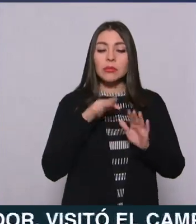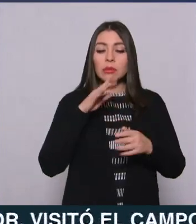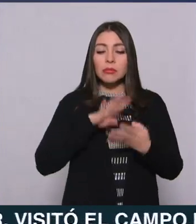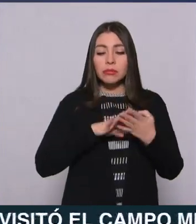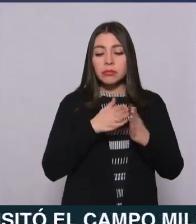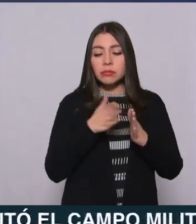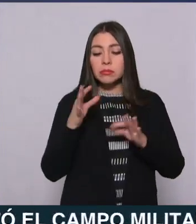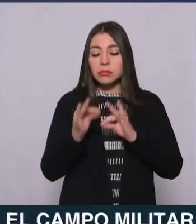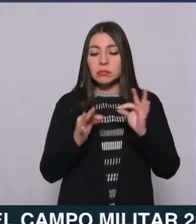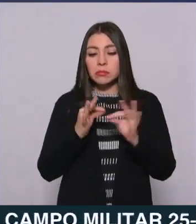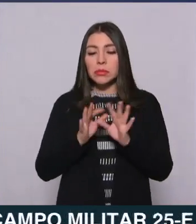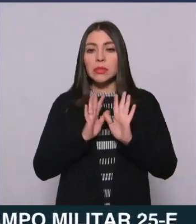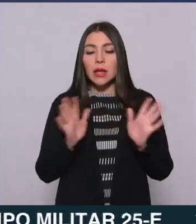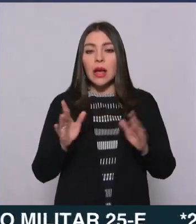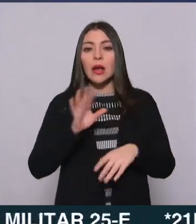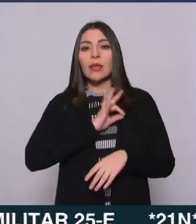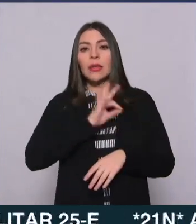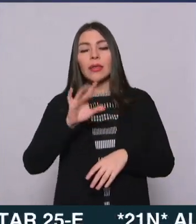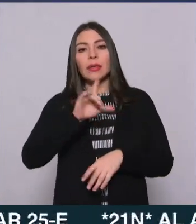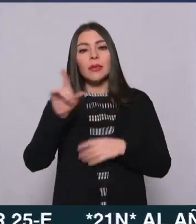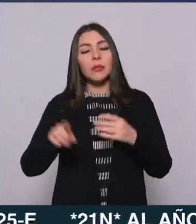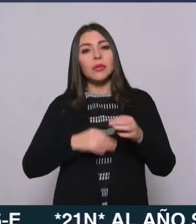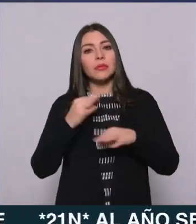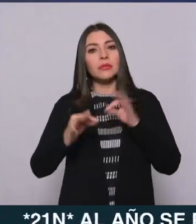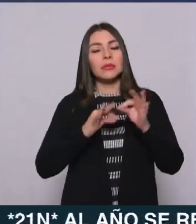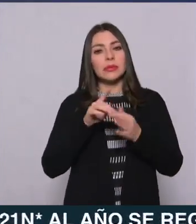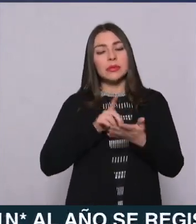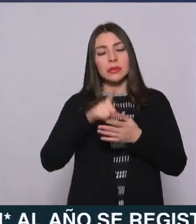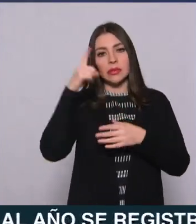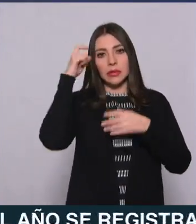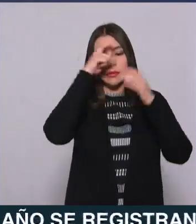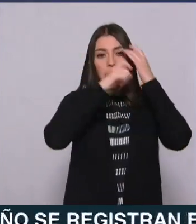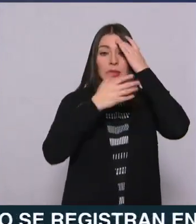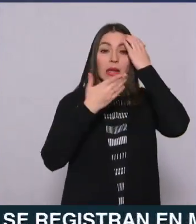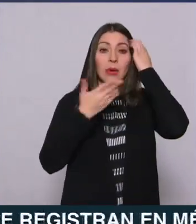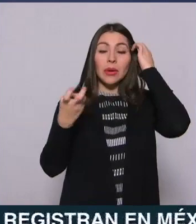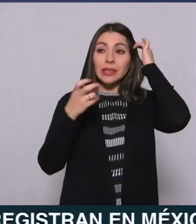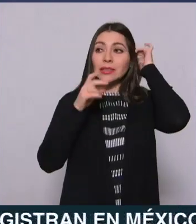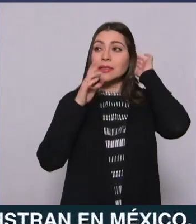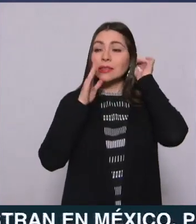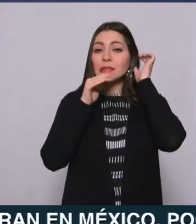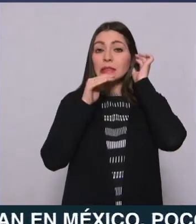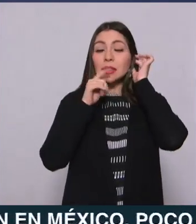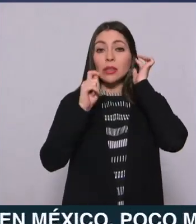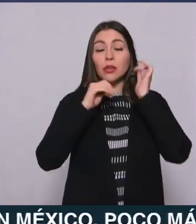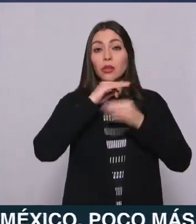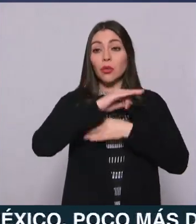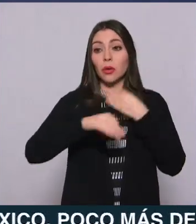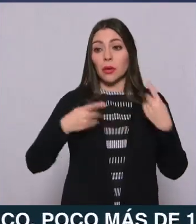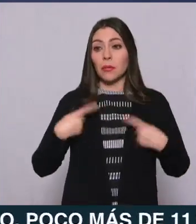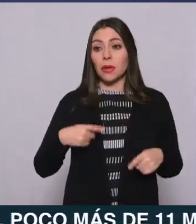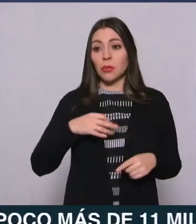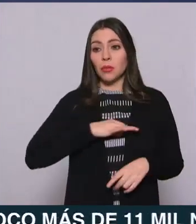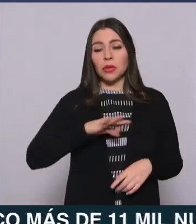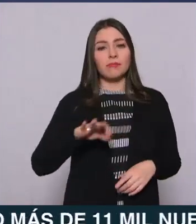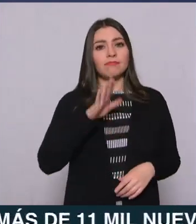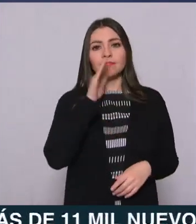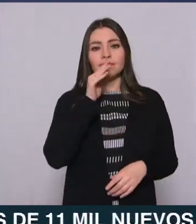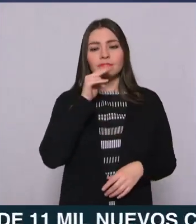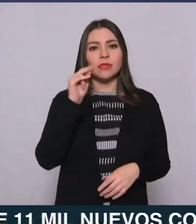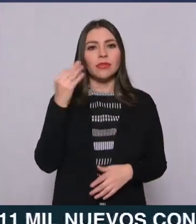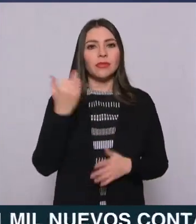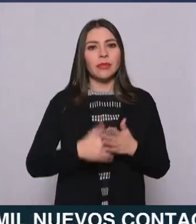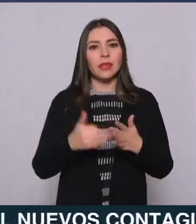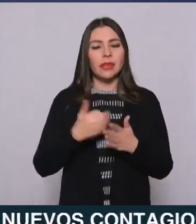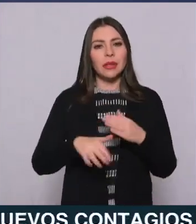nuestro país. Sin embargo, esta es una posibilidad que lamentablemente no todos los internos tienen, pues es que faltan programas